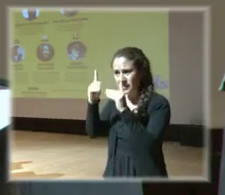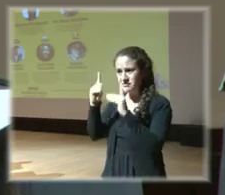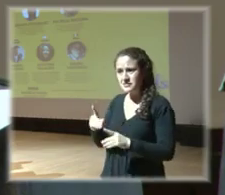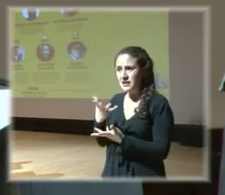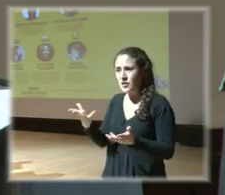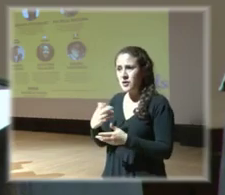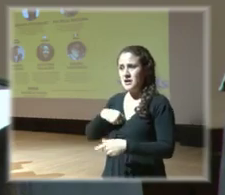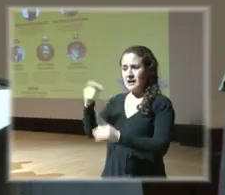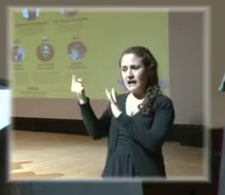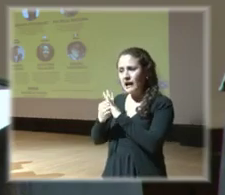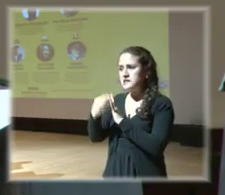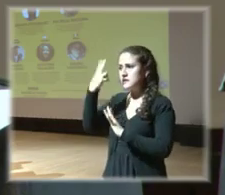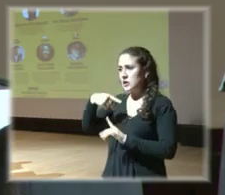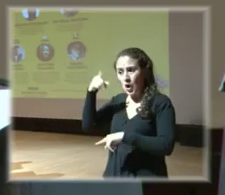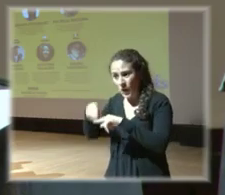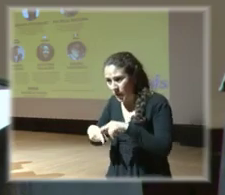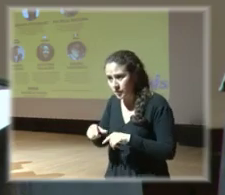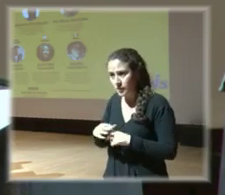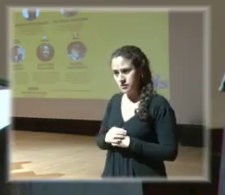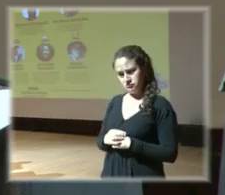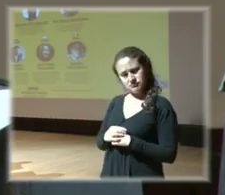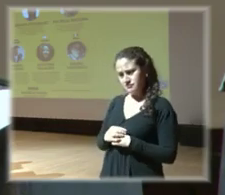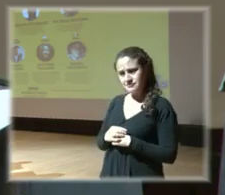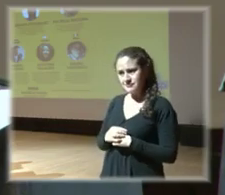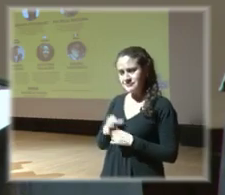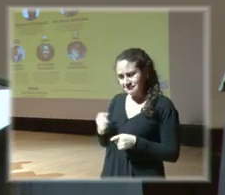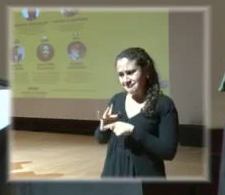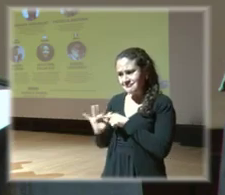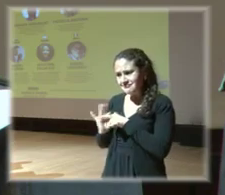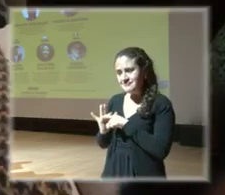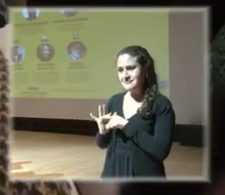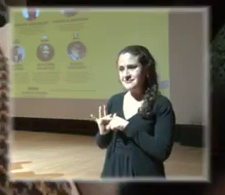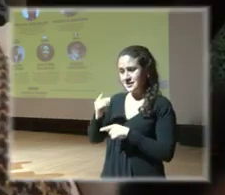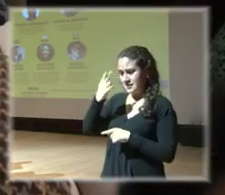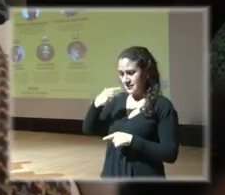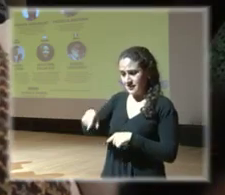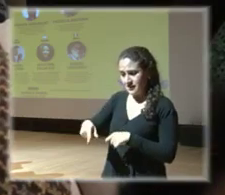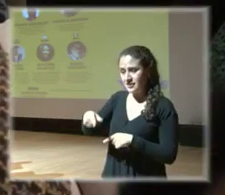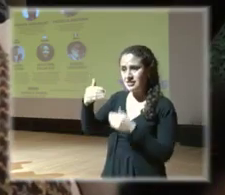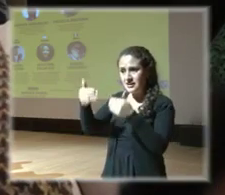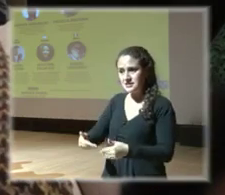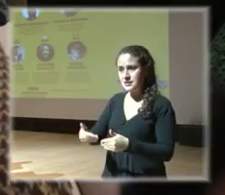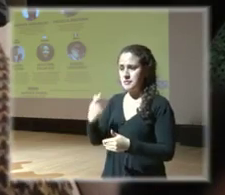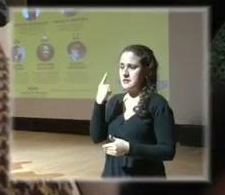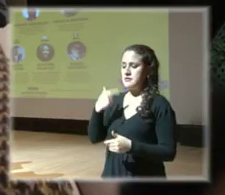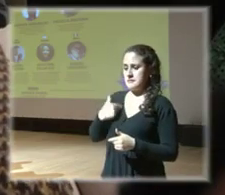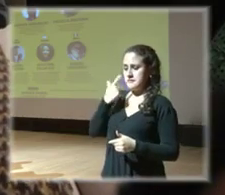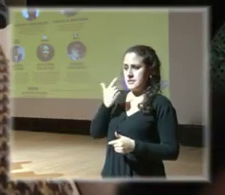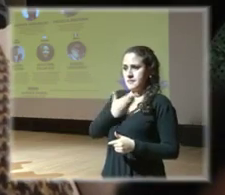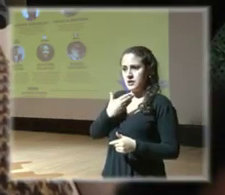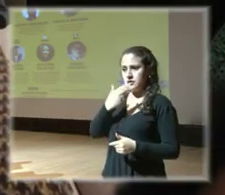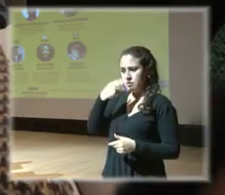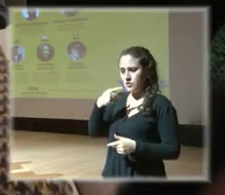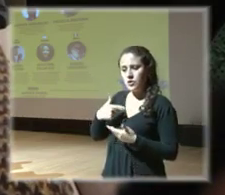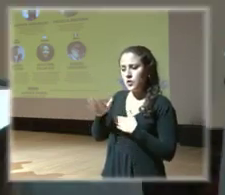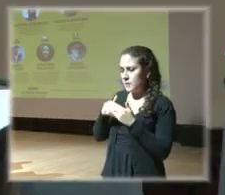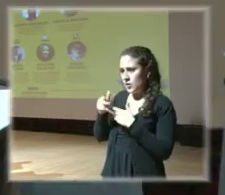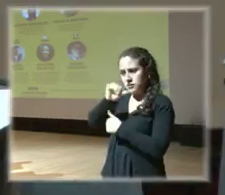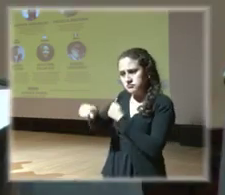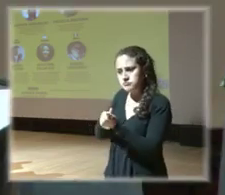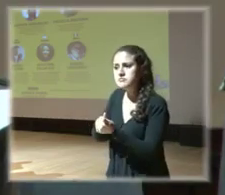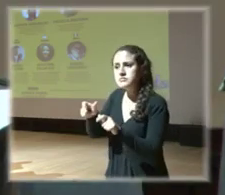decidir tener hijos. Pero en realidad, en la práctica, una persona con discapacidad va a tener hijos, esté interdictada o no esté